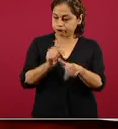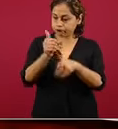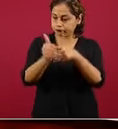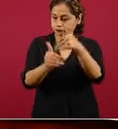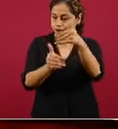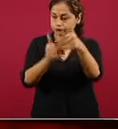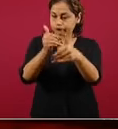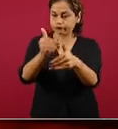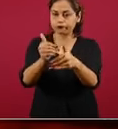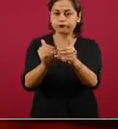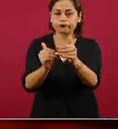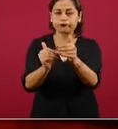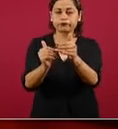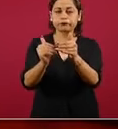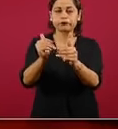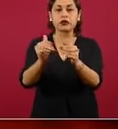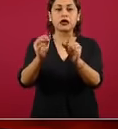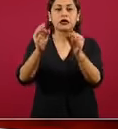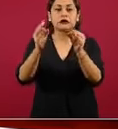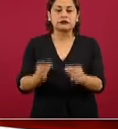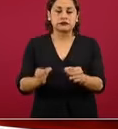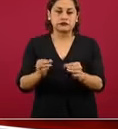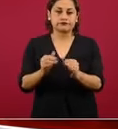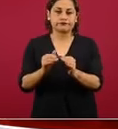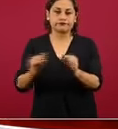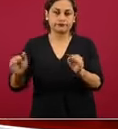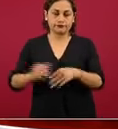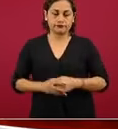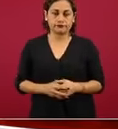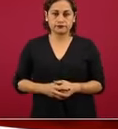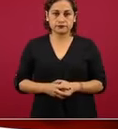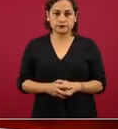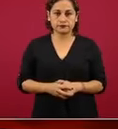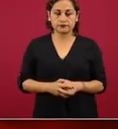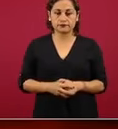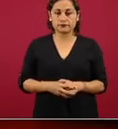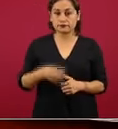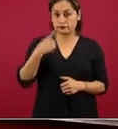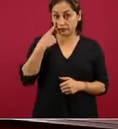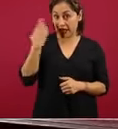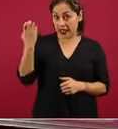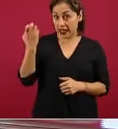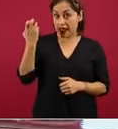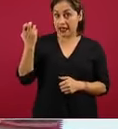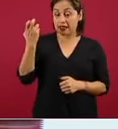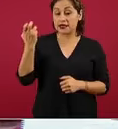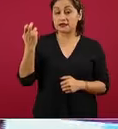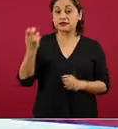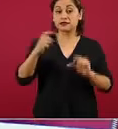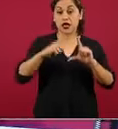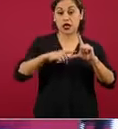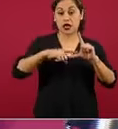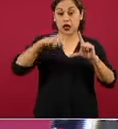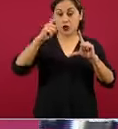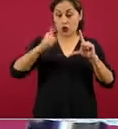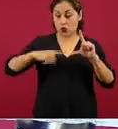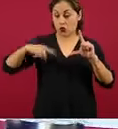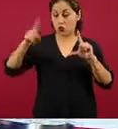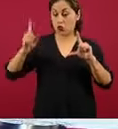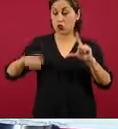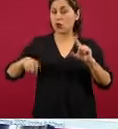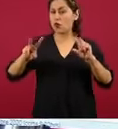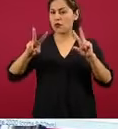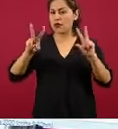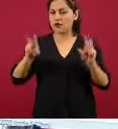rebrote. La siguiente, por favor. Y esa es la curva también, una curva epidemiológica pero de